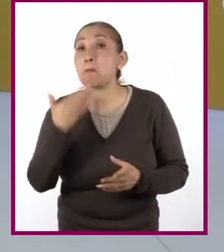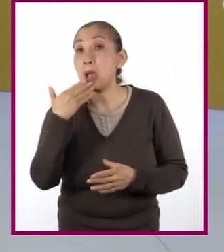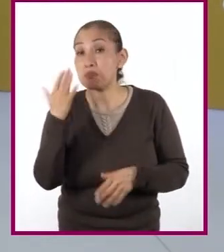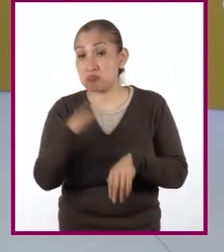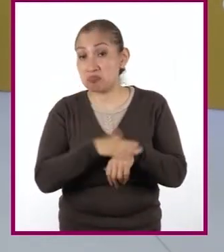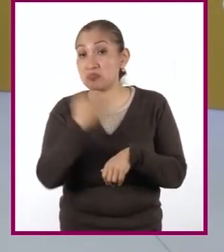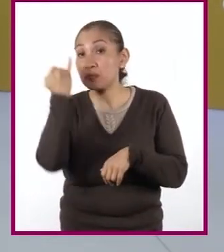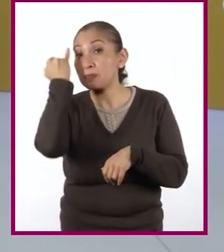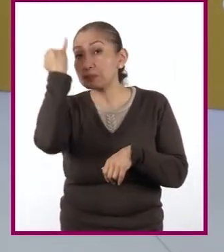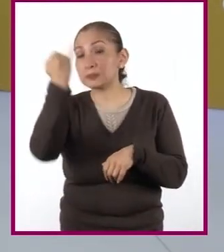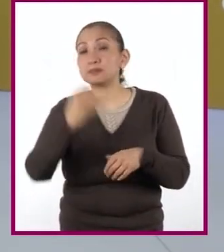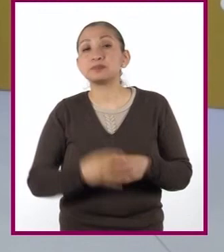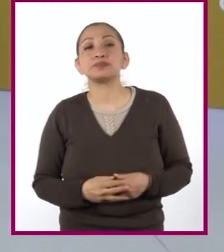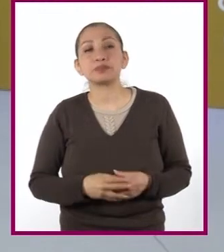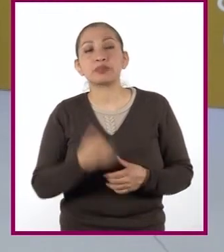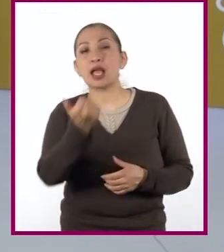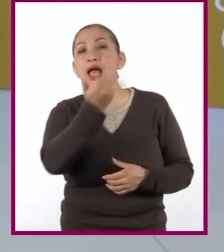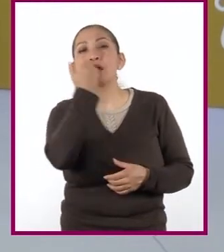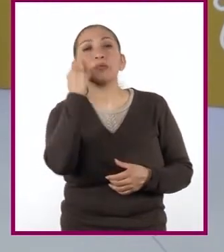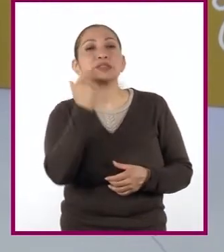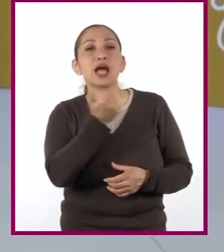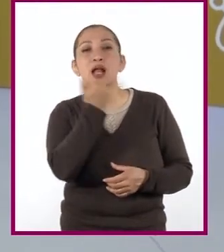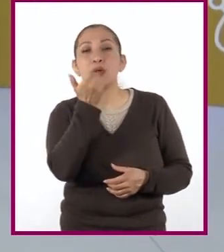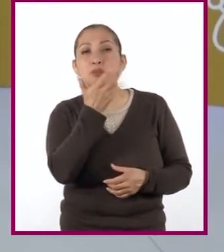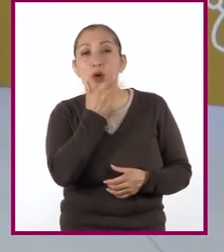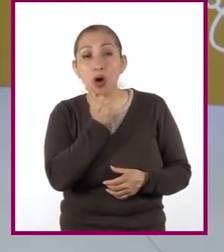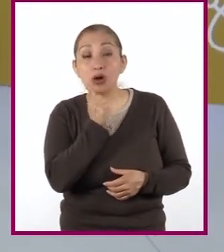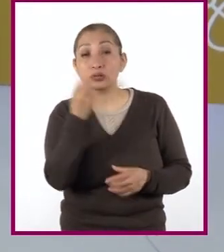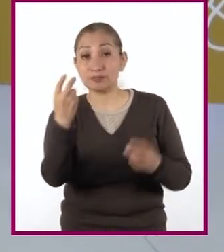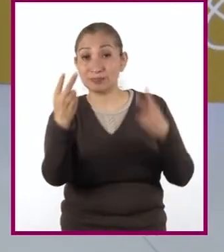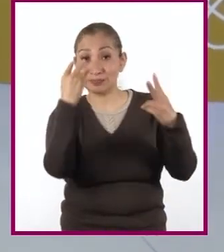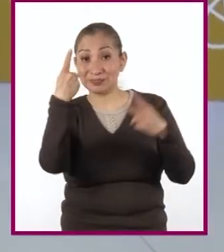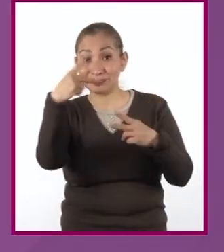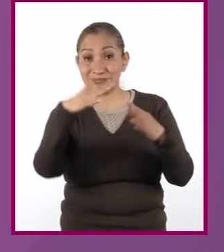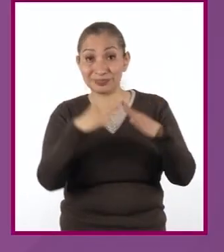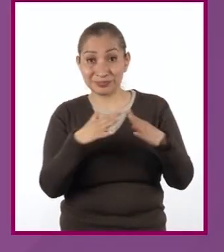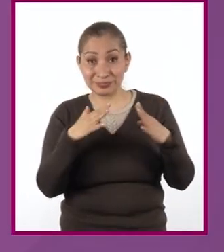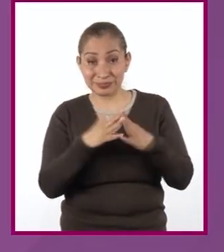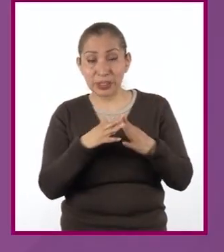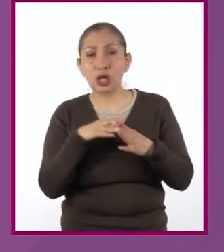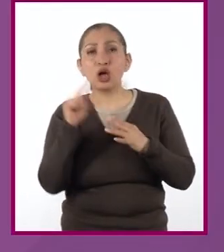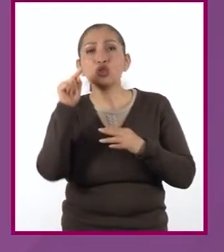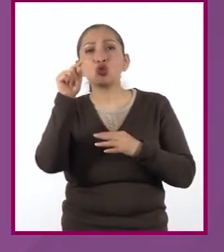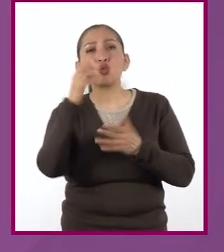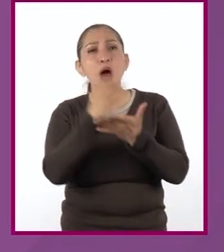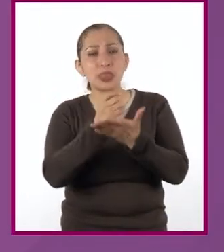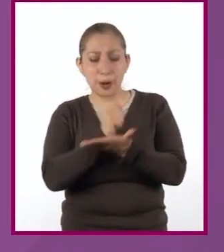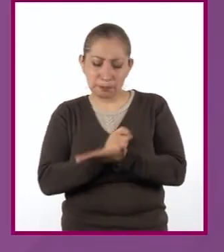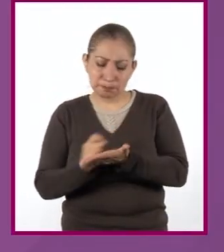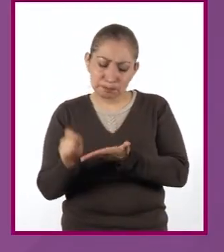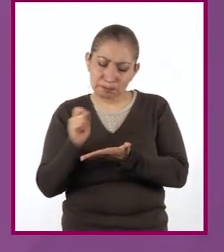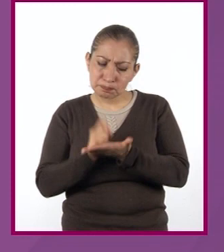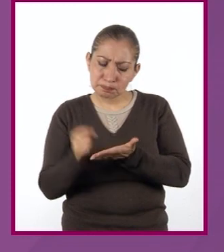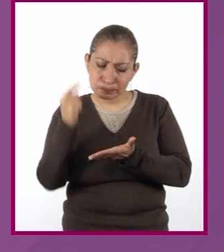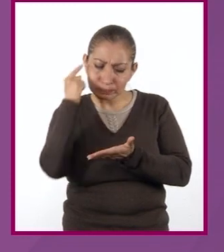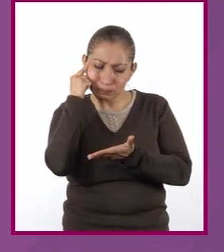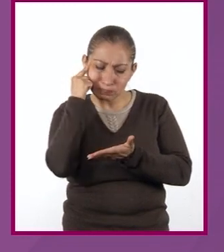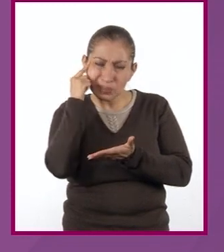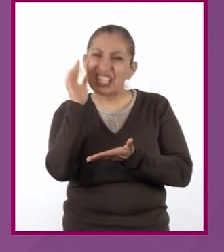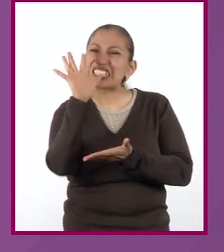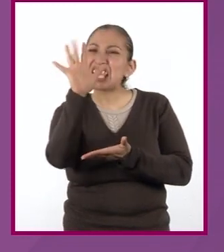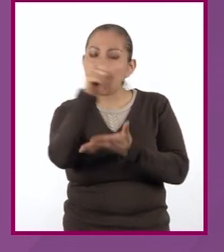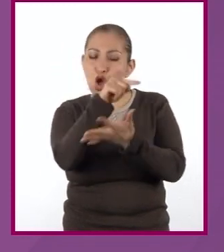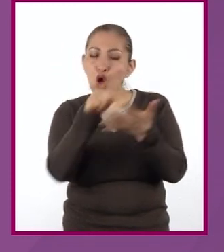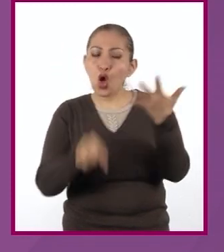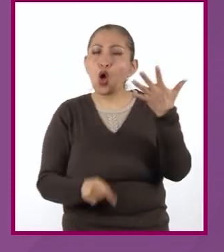excelentes ideas. Alumnas y alumnos que nos ven desde casa, escriban en su cuaderno cuando menos